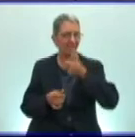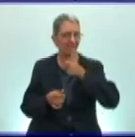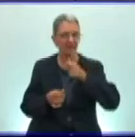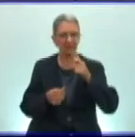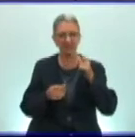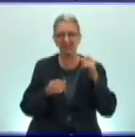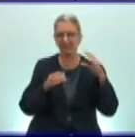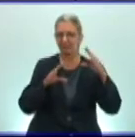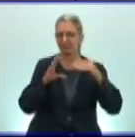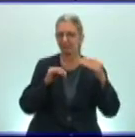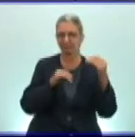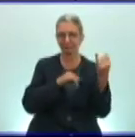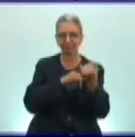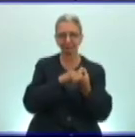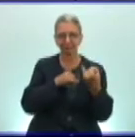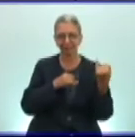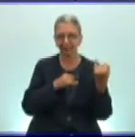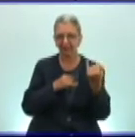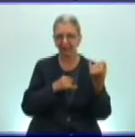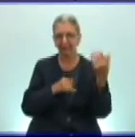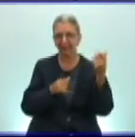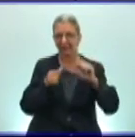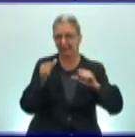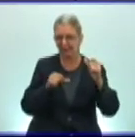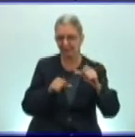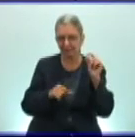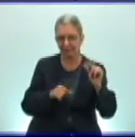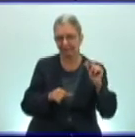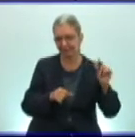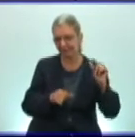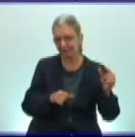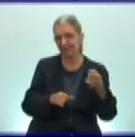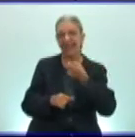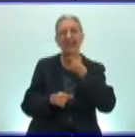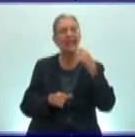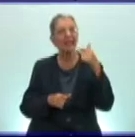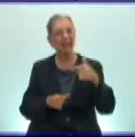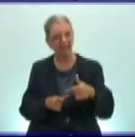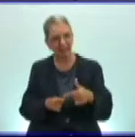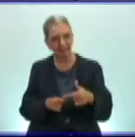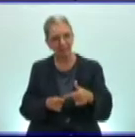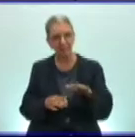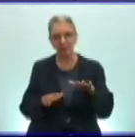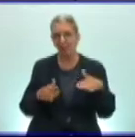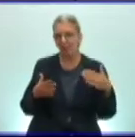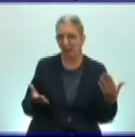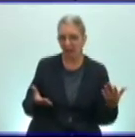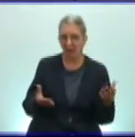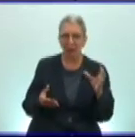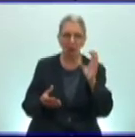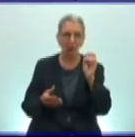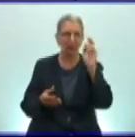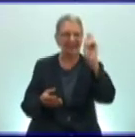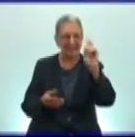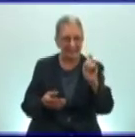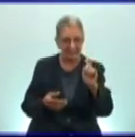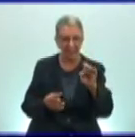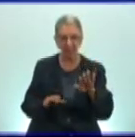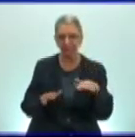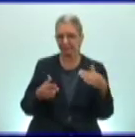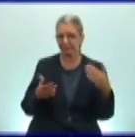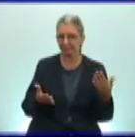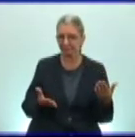internacional entre los químicos. Veamos entonces el ejemplo del elemento químico oxígeno. Y les